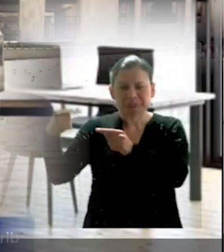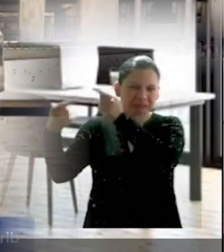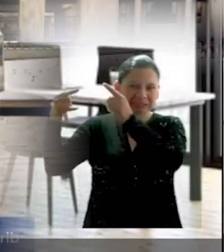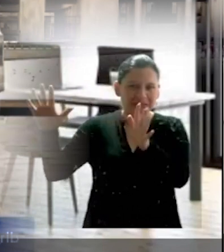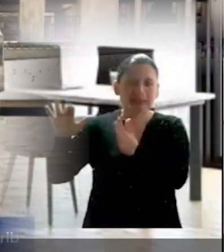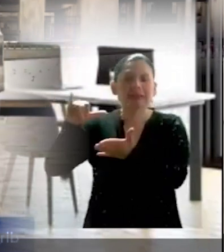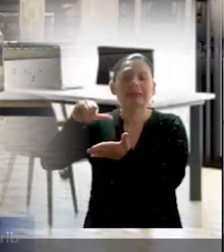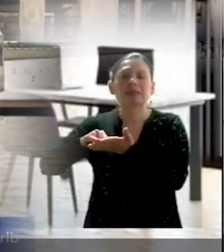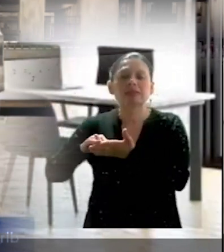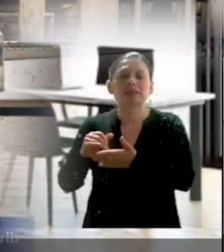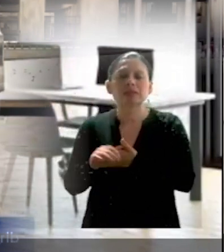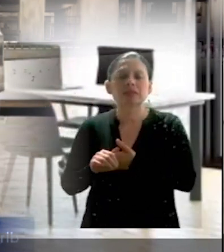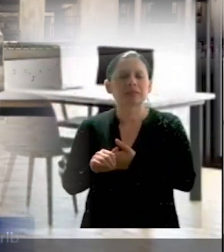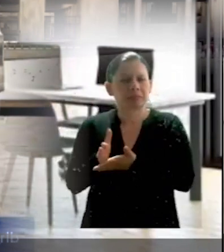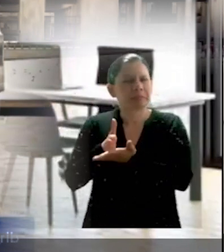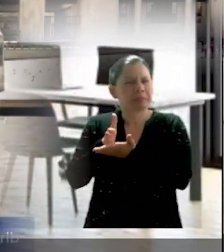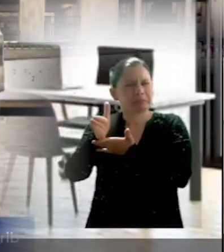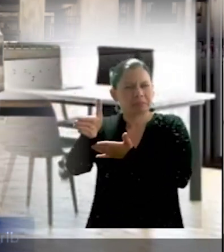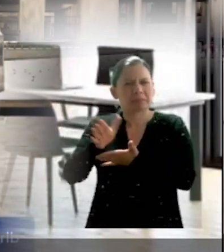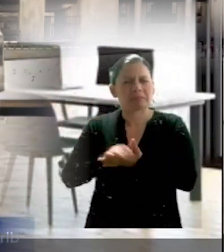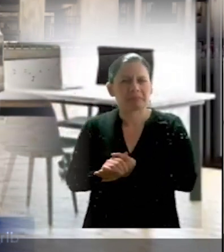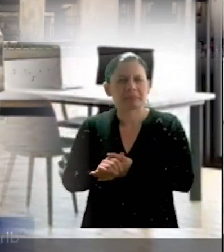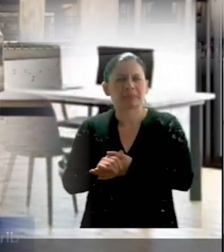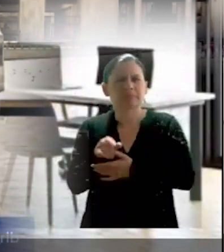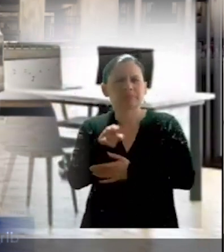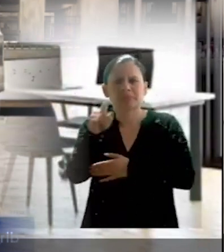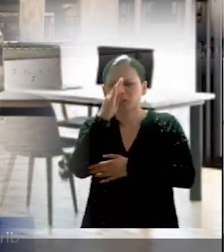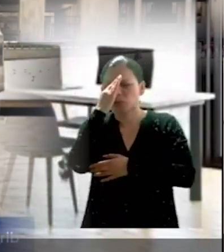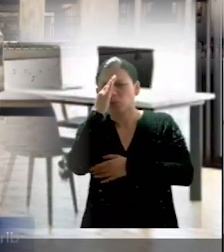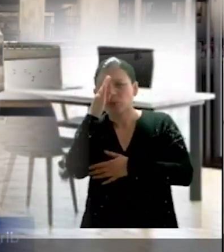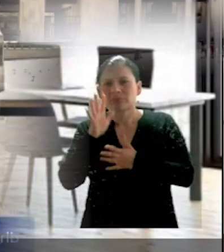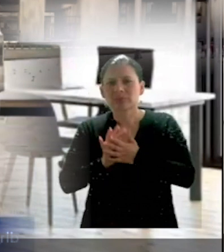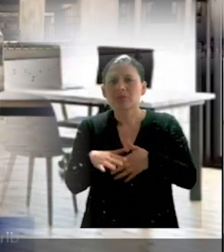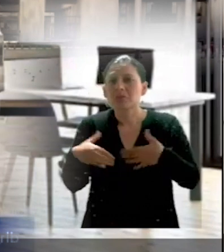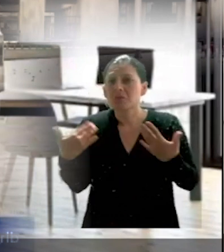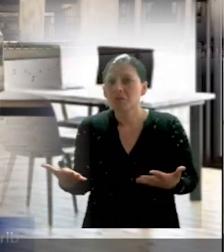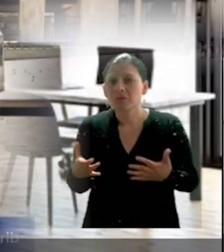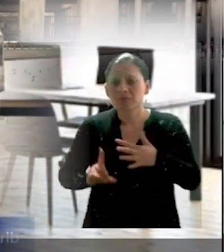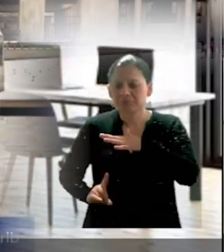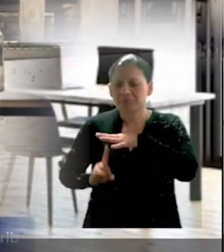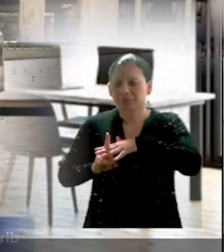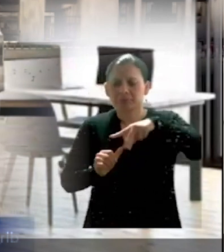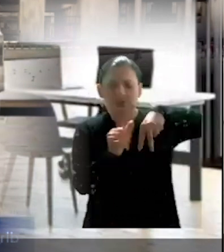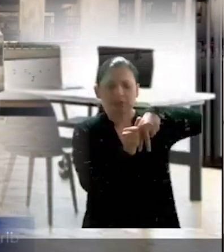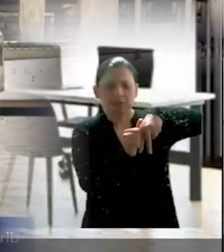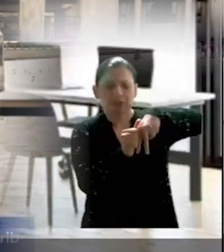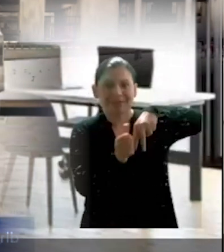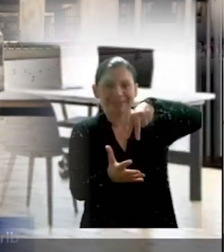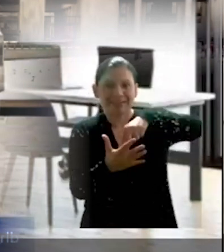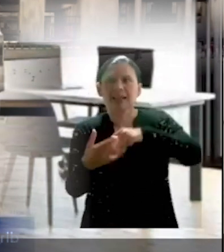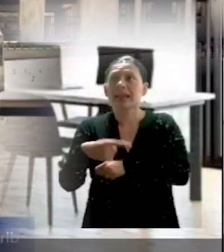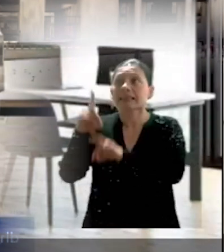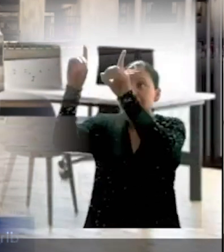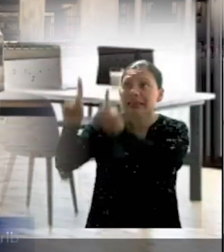persiste mucho la duda en relación con la procedencia de la tutela contra decisiones judiciales. En este